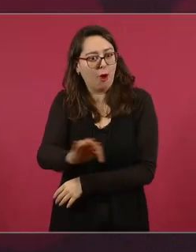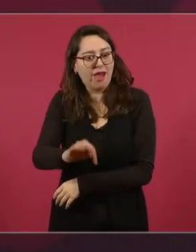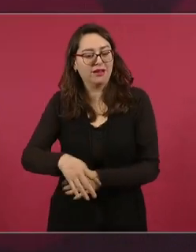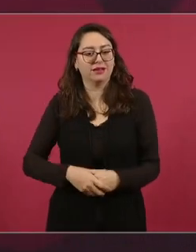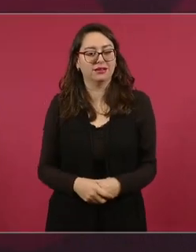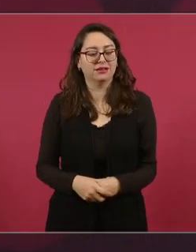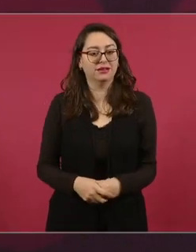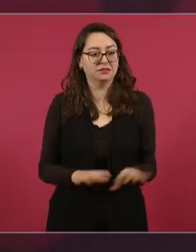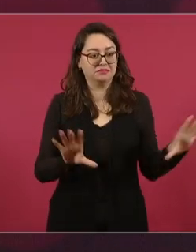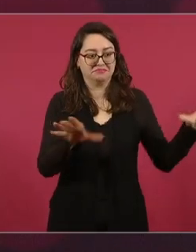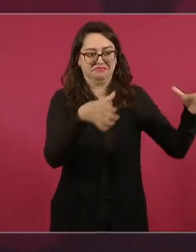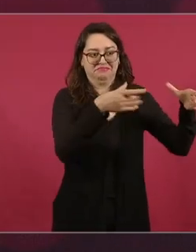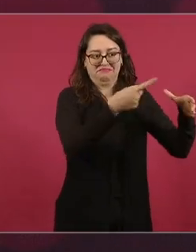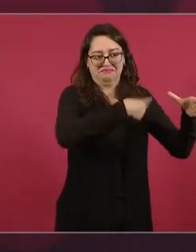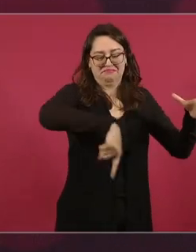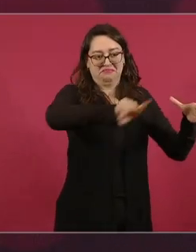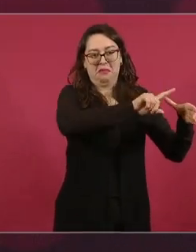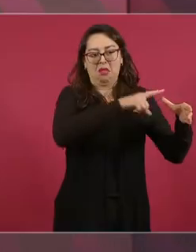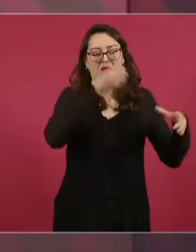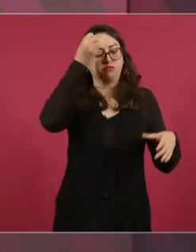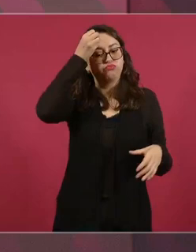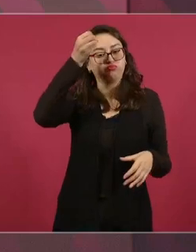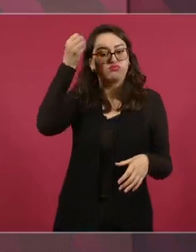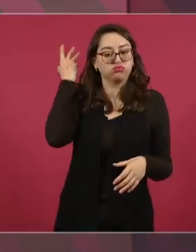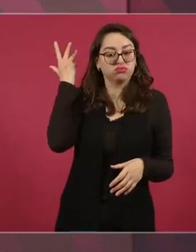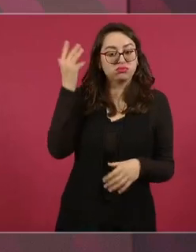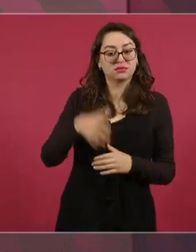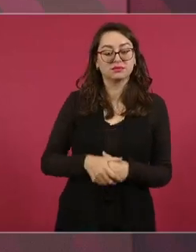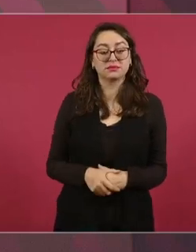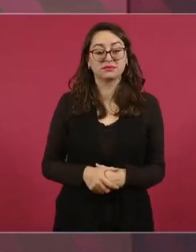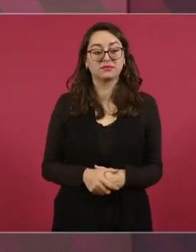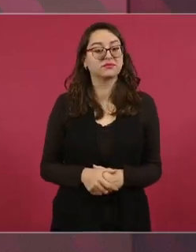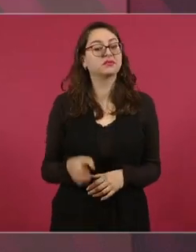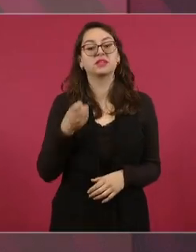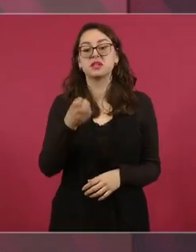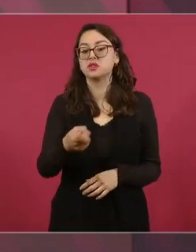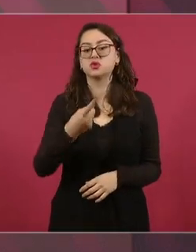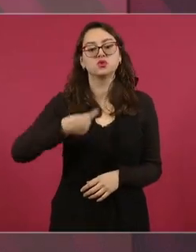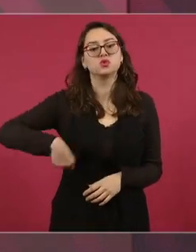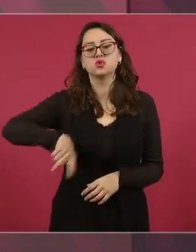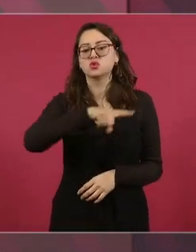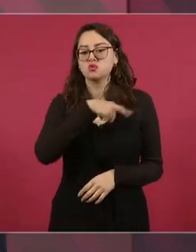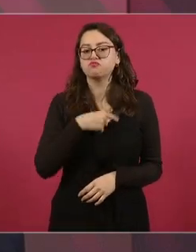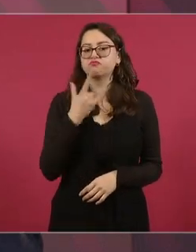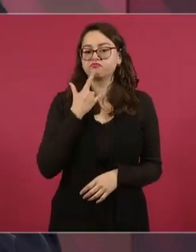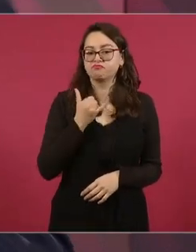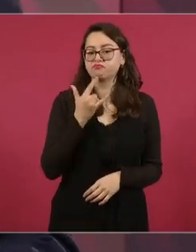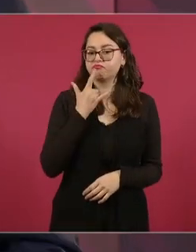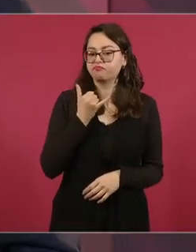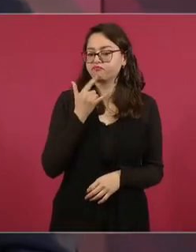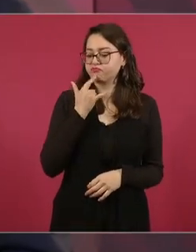Entonces, vamos a continuar con lo mismo y